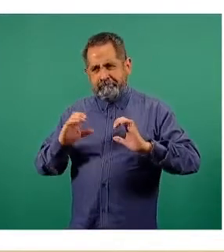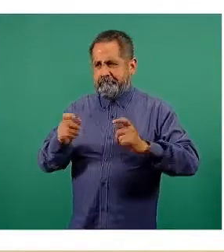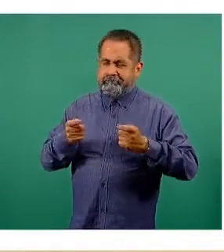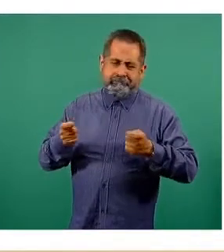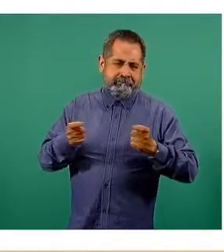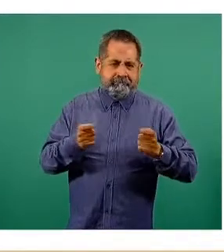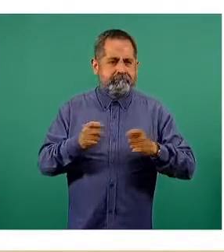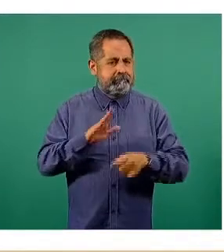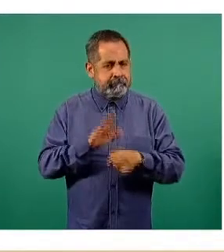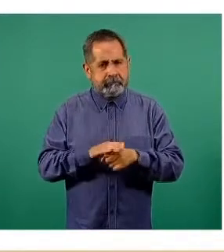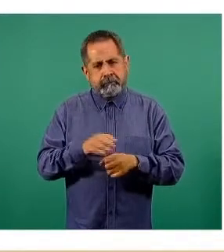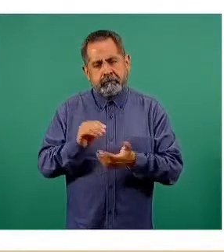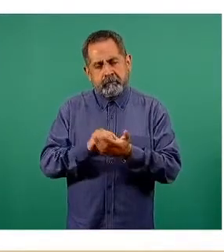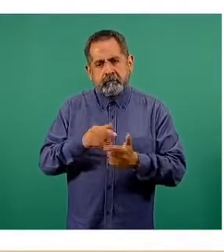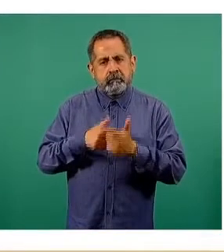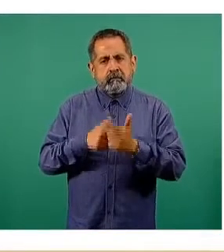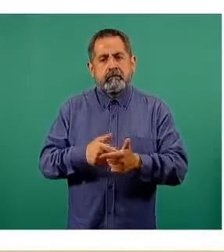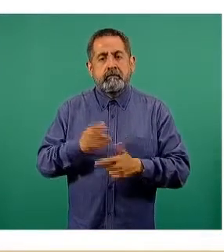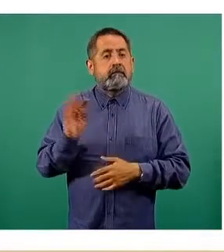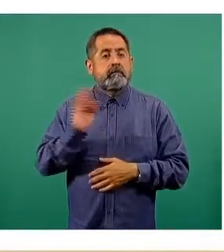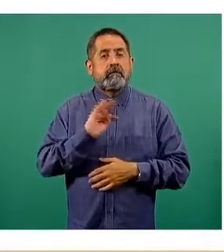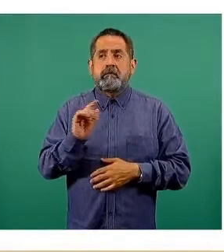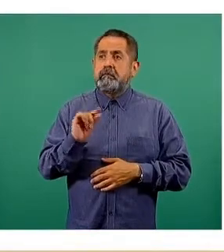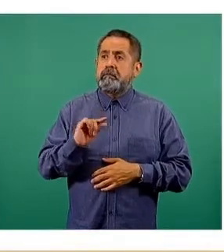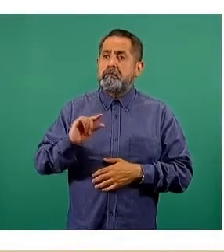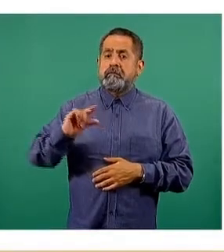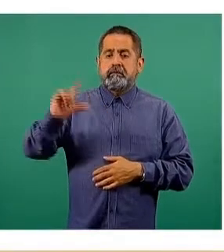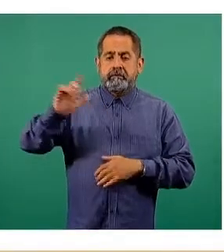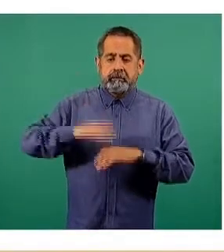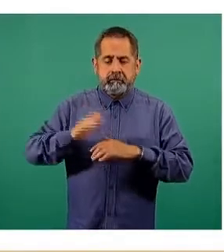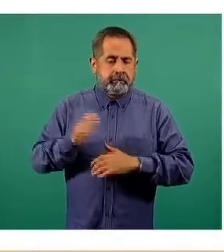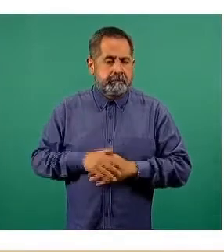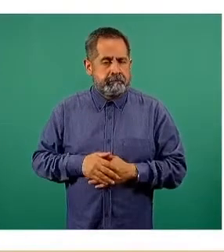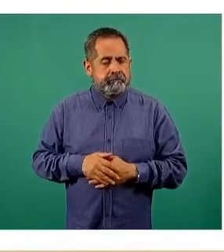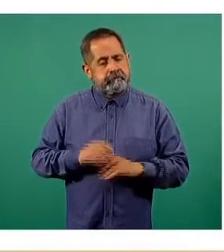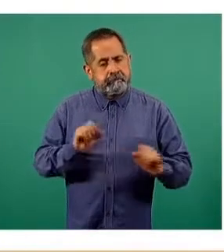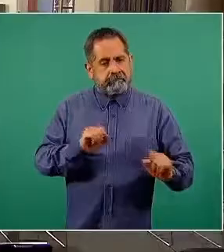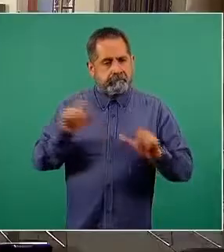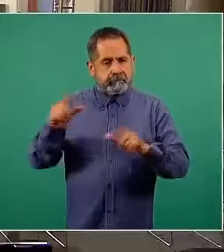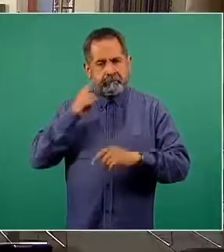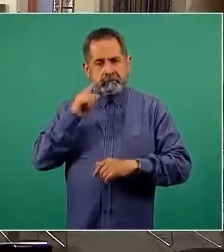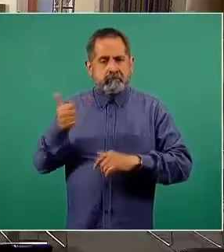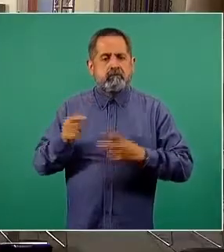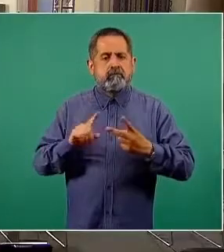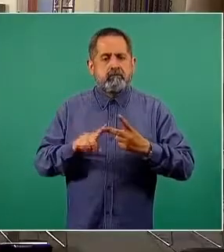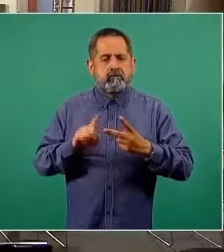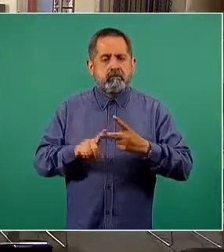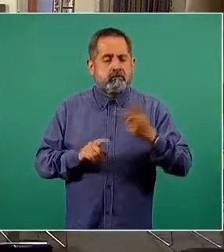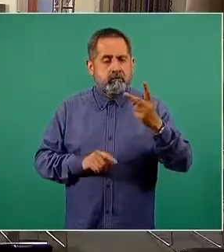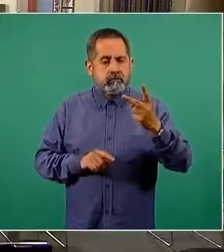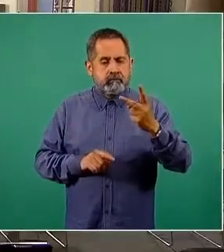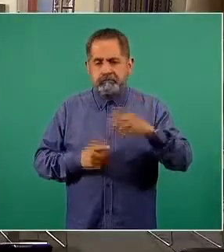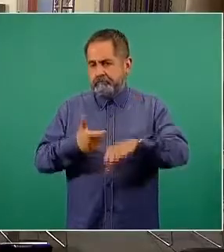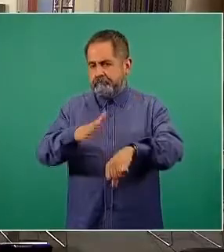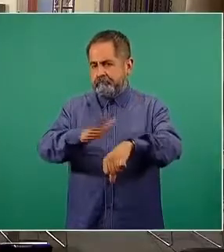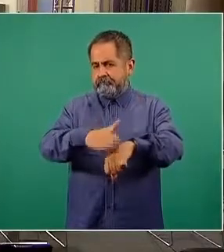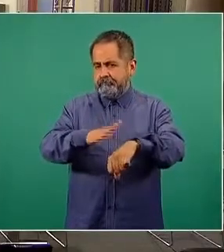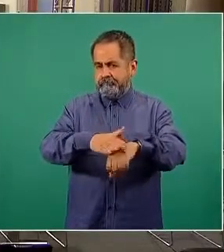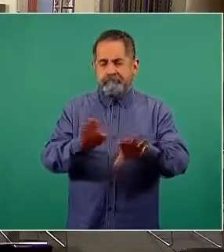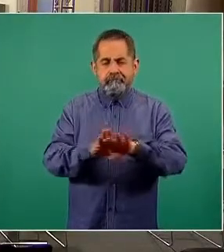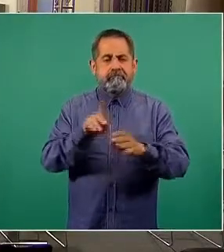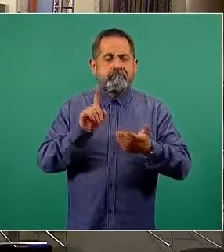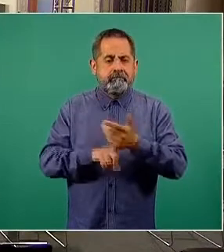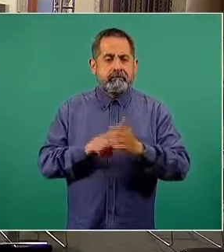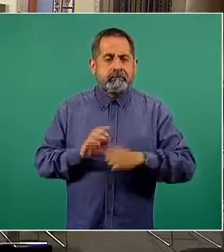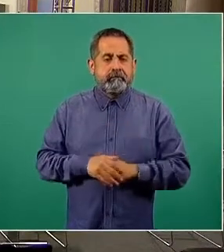preventivas y que se mantengan todavía, porque esto puede incrementarse. Y en la siguiente diapositiva, ahora sí, hacemos un llamado a